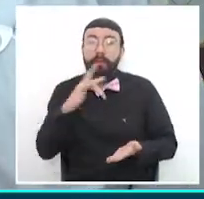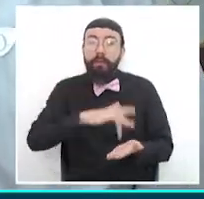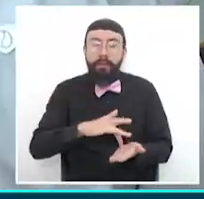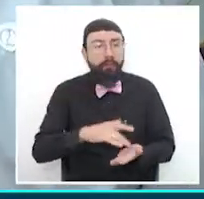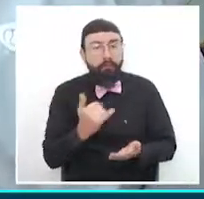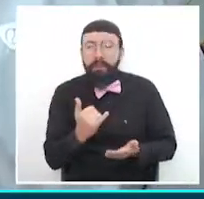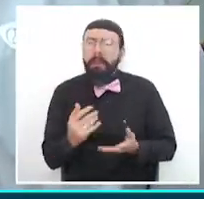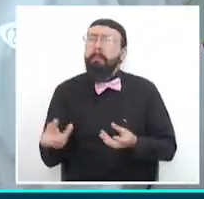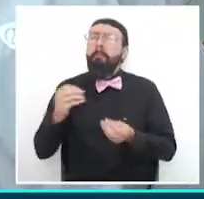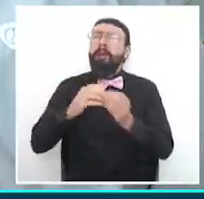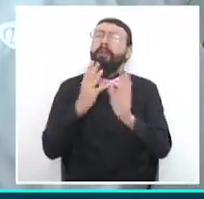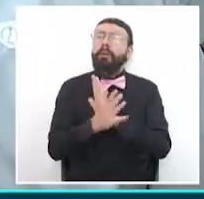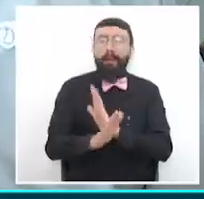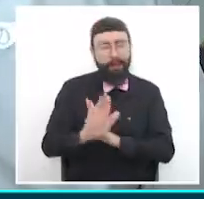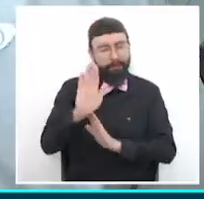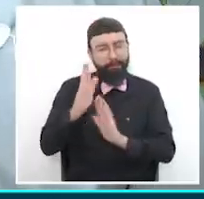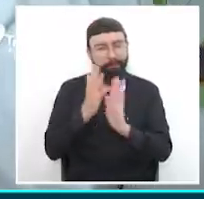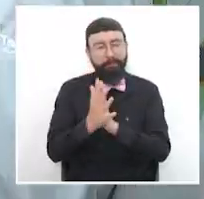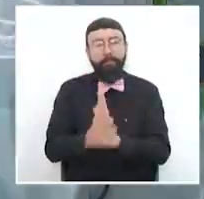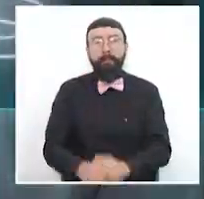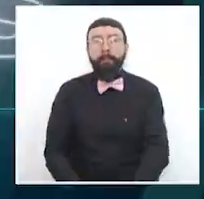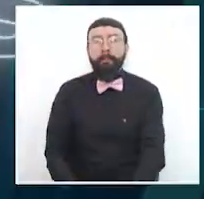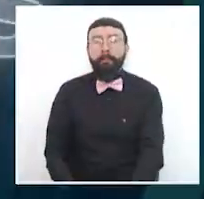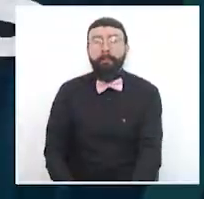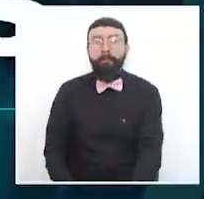en minutos, aquí en Telecafé Noticias.